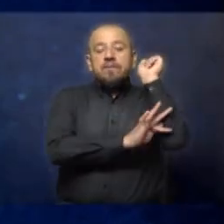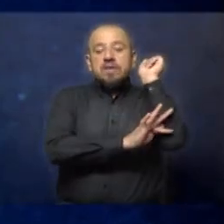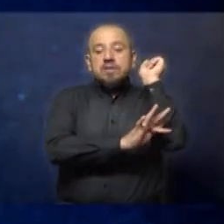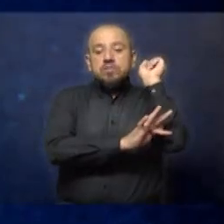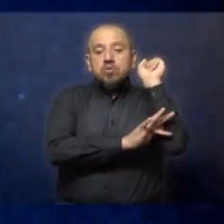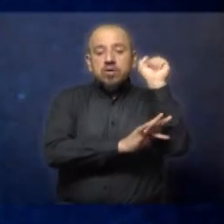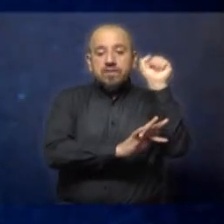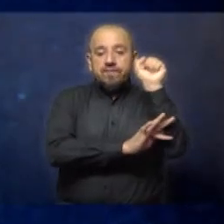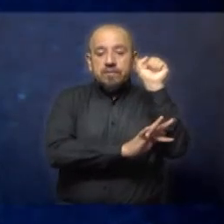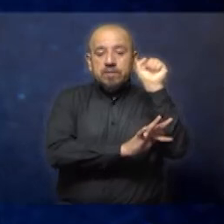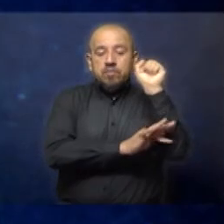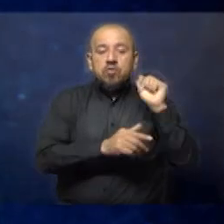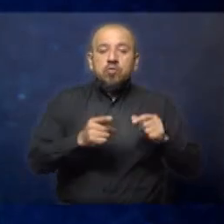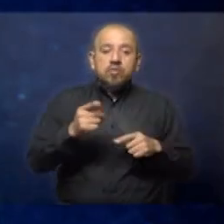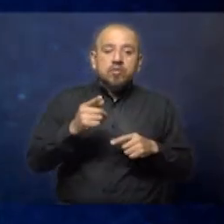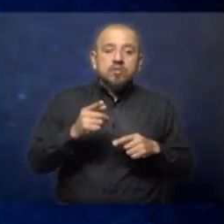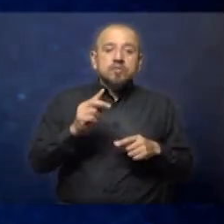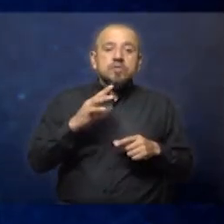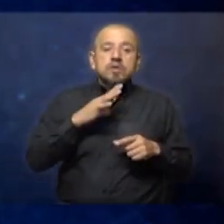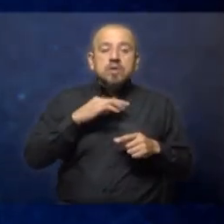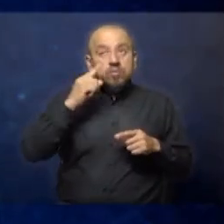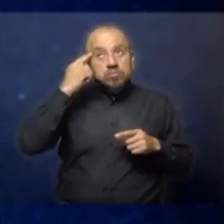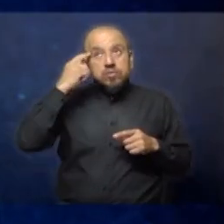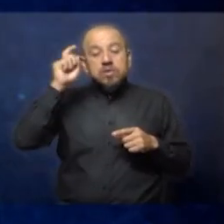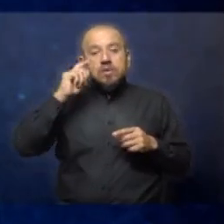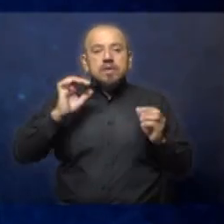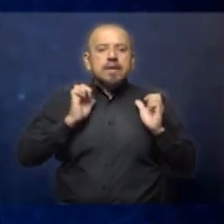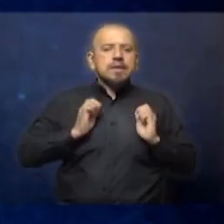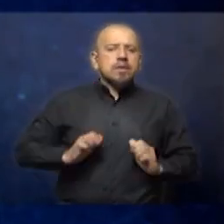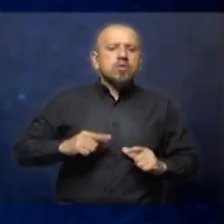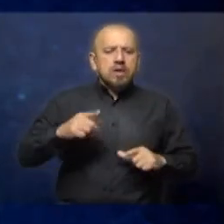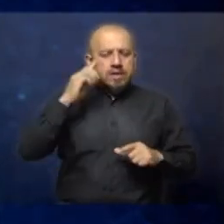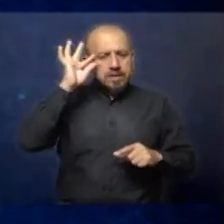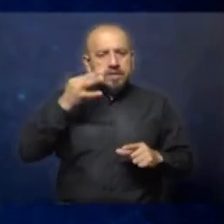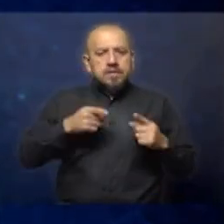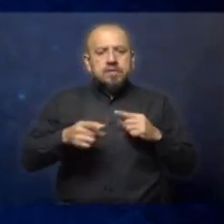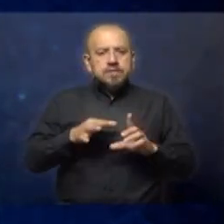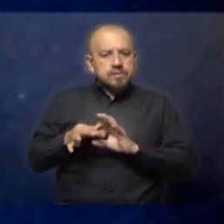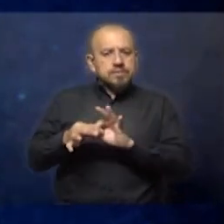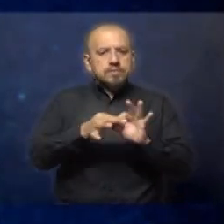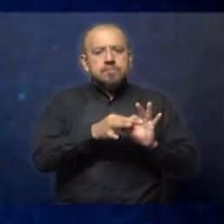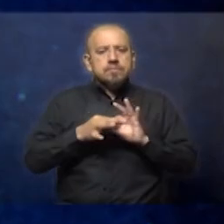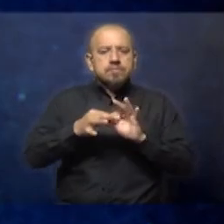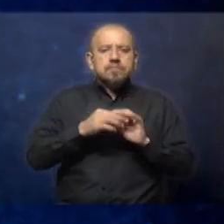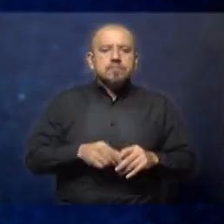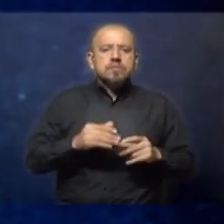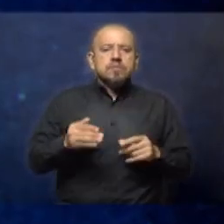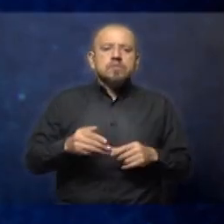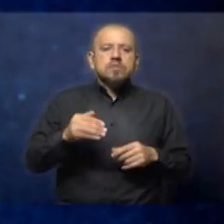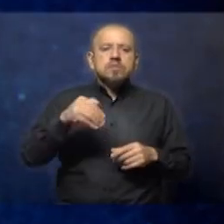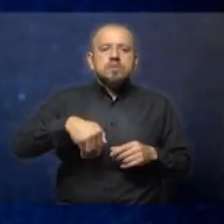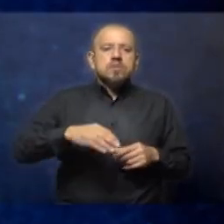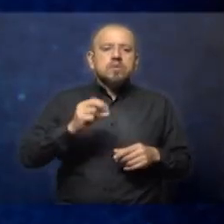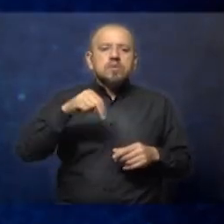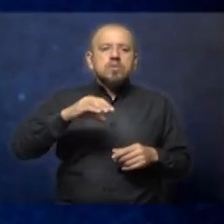hay una ideal sí ético que él cree que es la unión monógama espiritualizada que